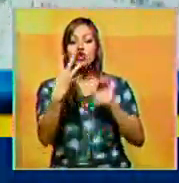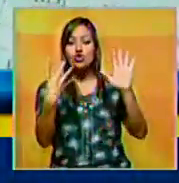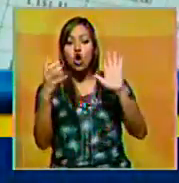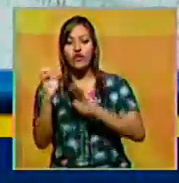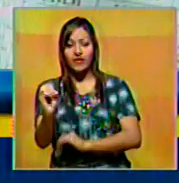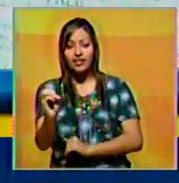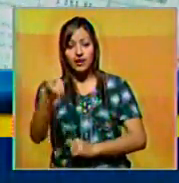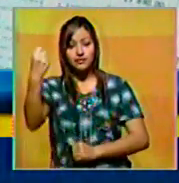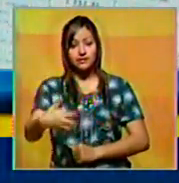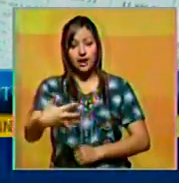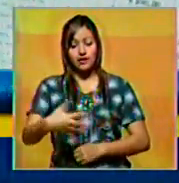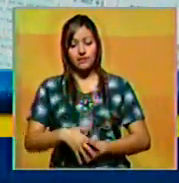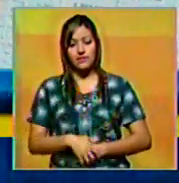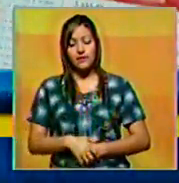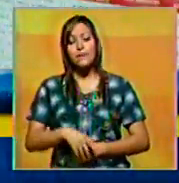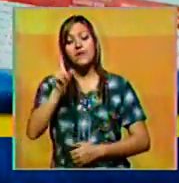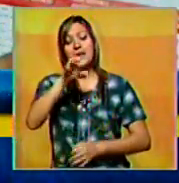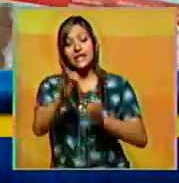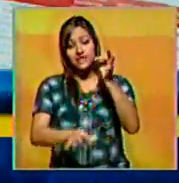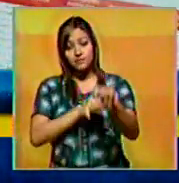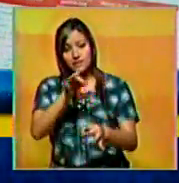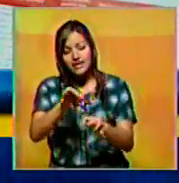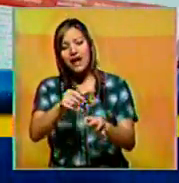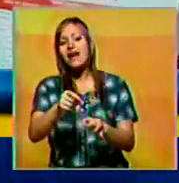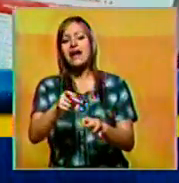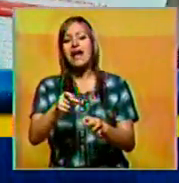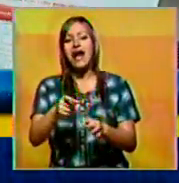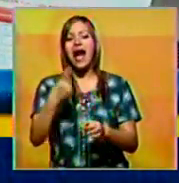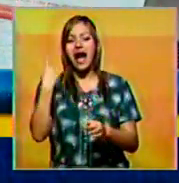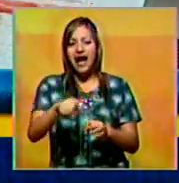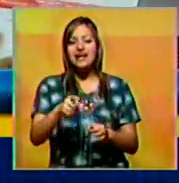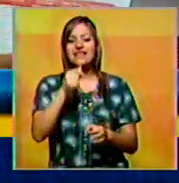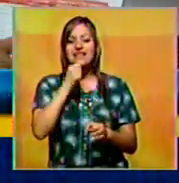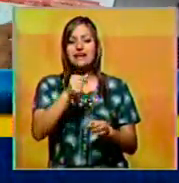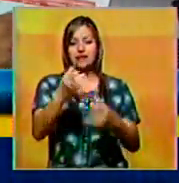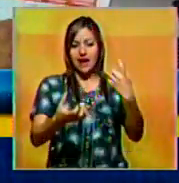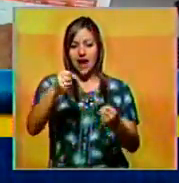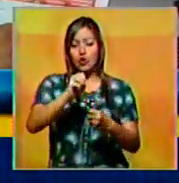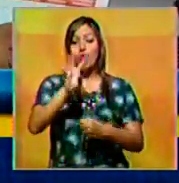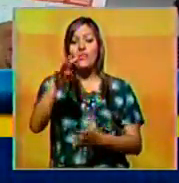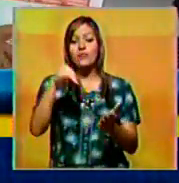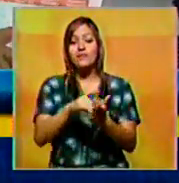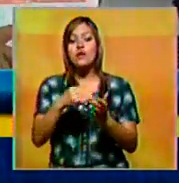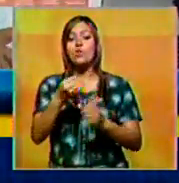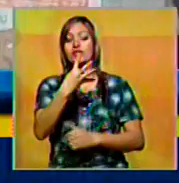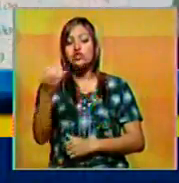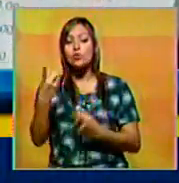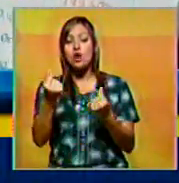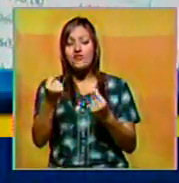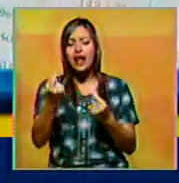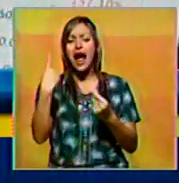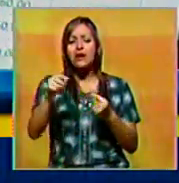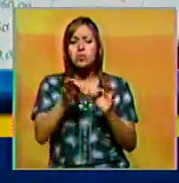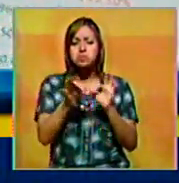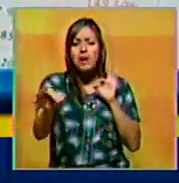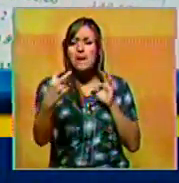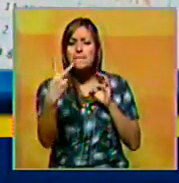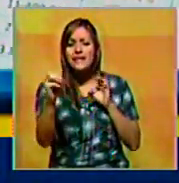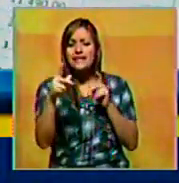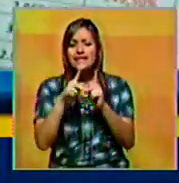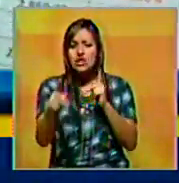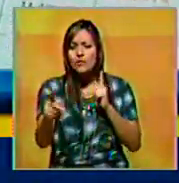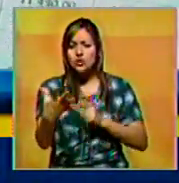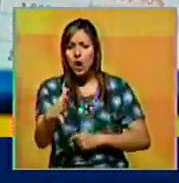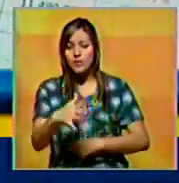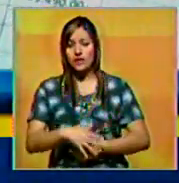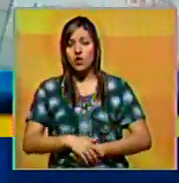11.490. Además destacó que el precio del servicio del traslado es de 4.400 bolívares por un recorrido menor a los 20 kilómetros.